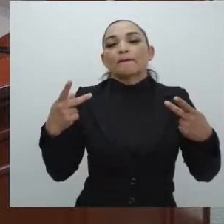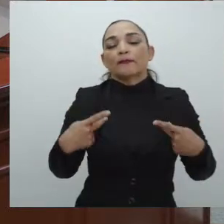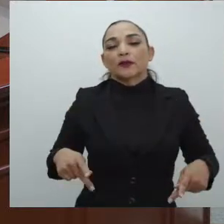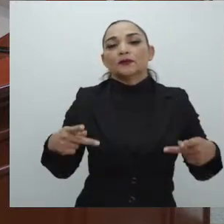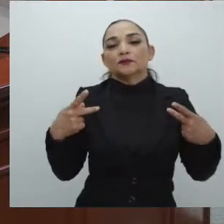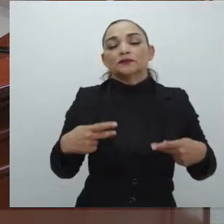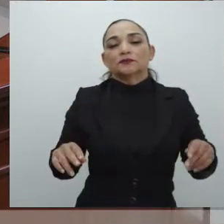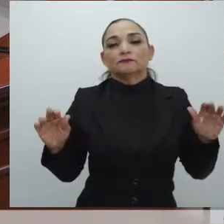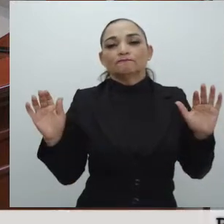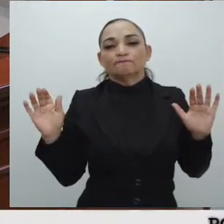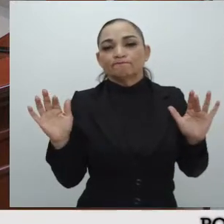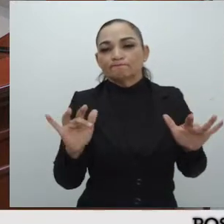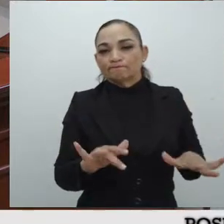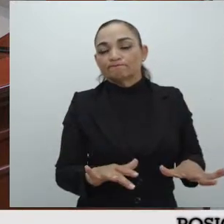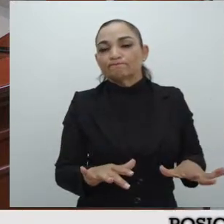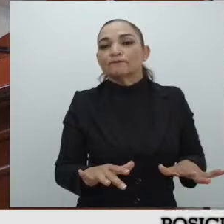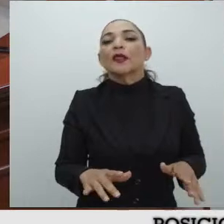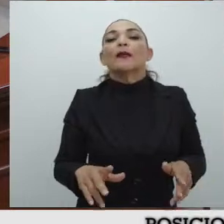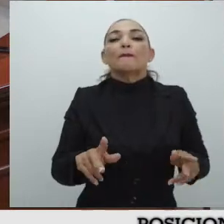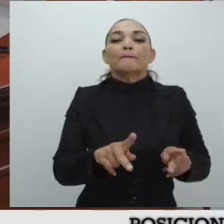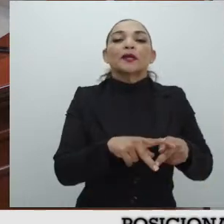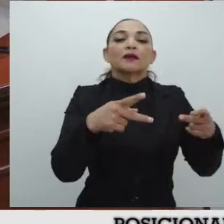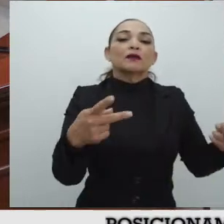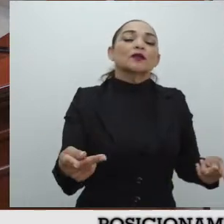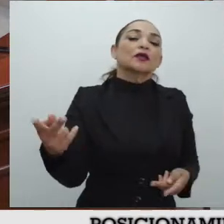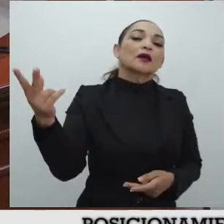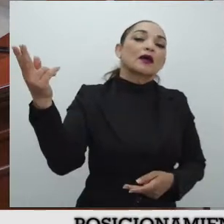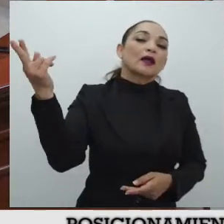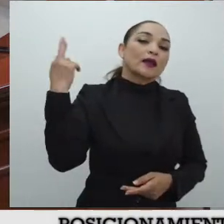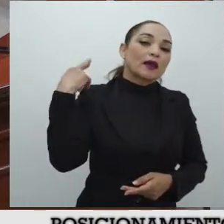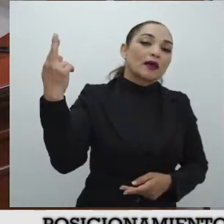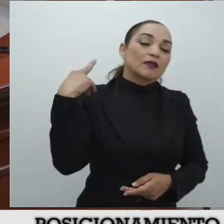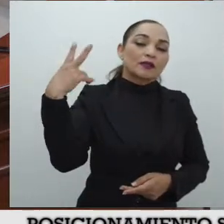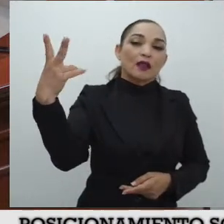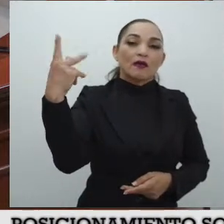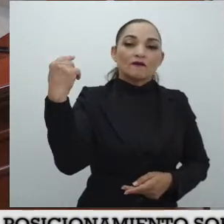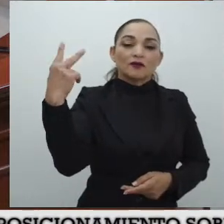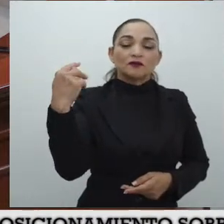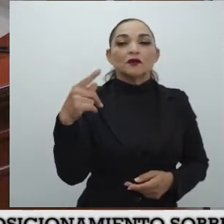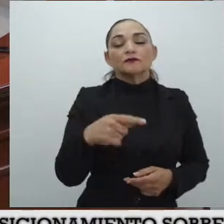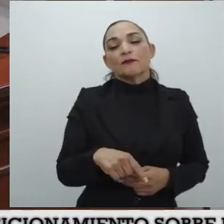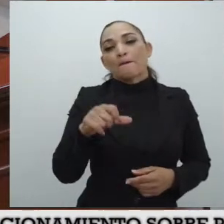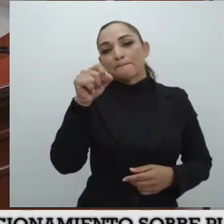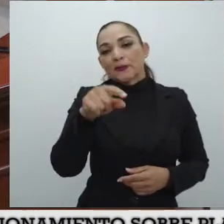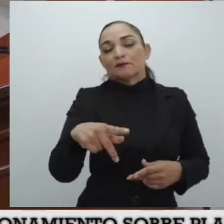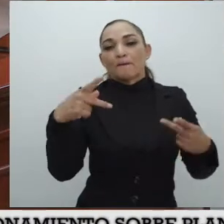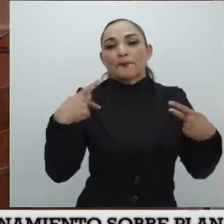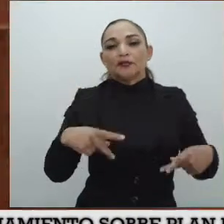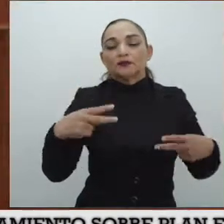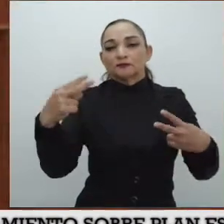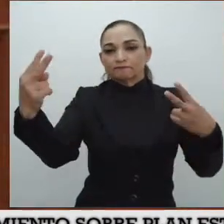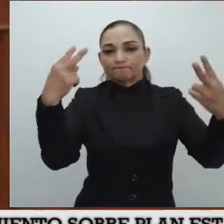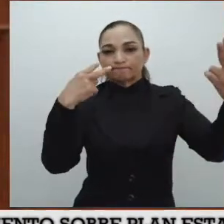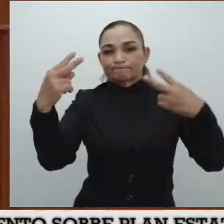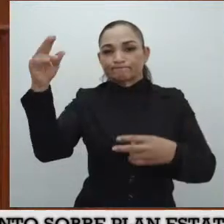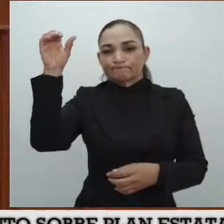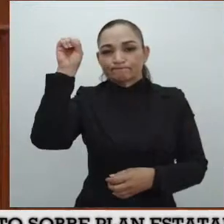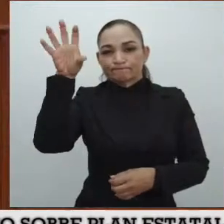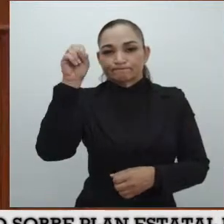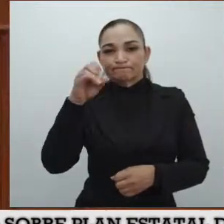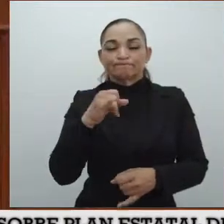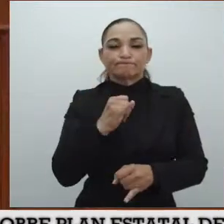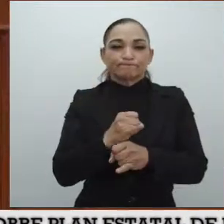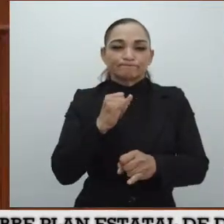en general, medios de comunicación y a quienes nos siguen a través de las redes sociales. Con su permiso,